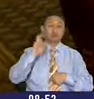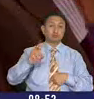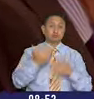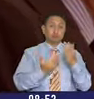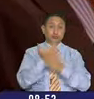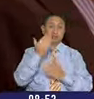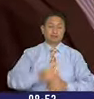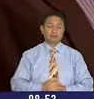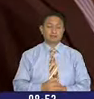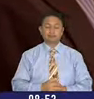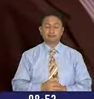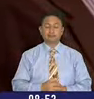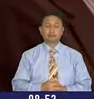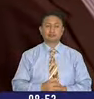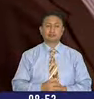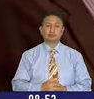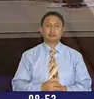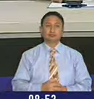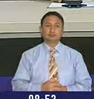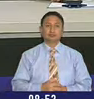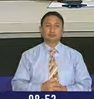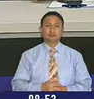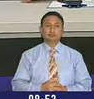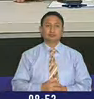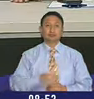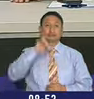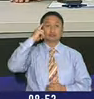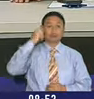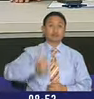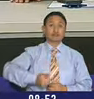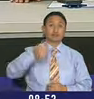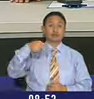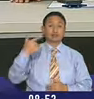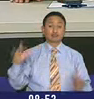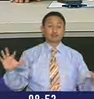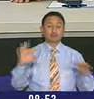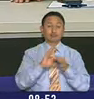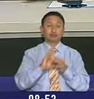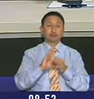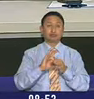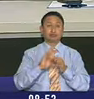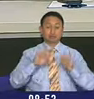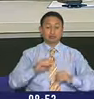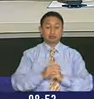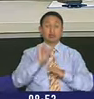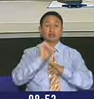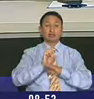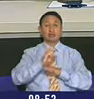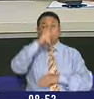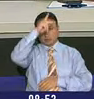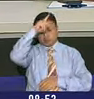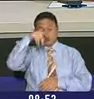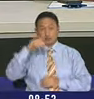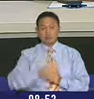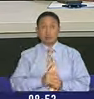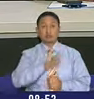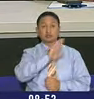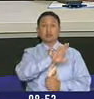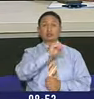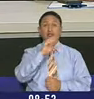innovadores. Informó Javier Rosero. El gobierno anunció la interconexión eléctrica entre Ecuador y Perú a